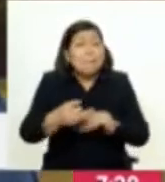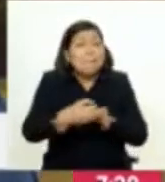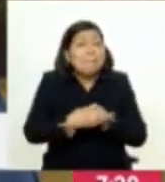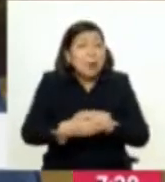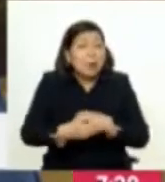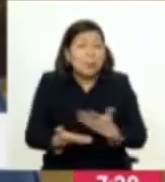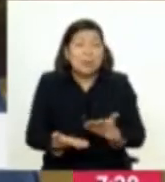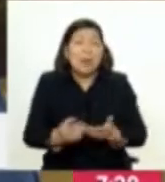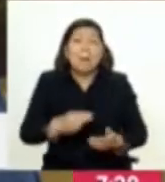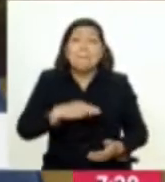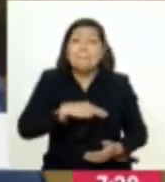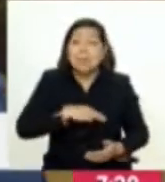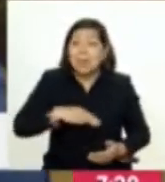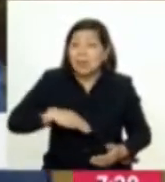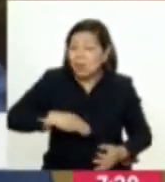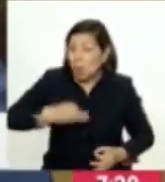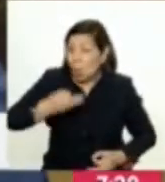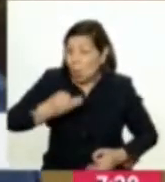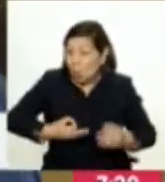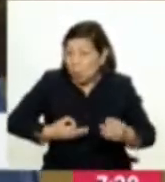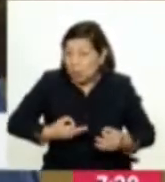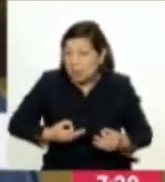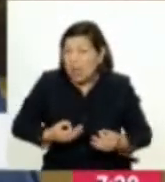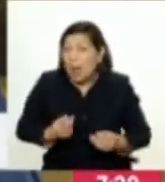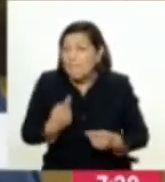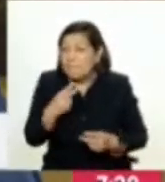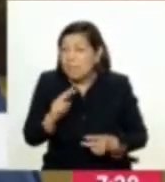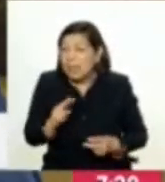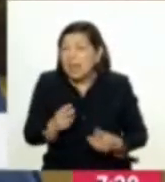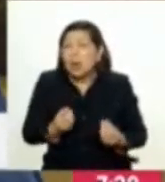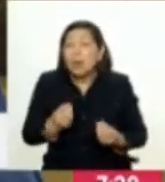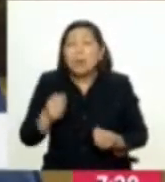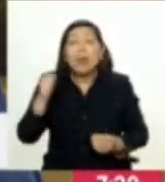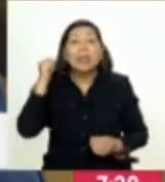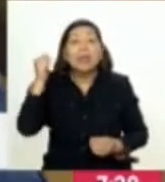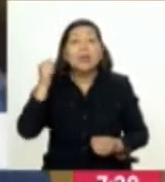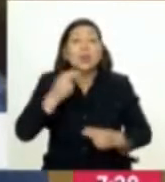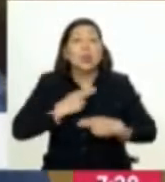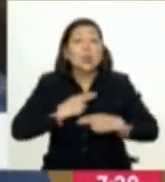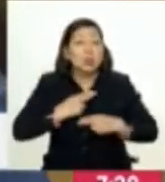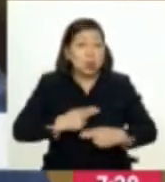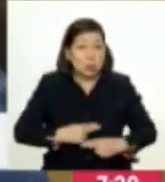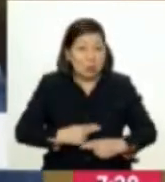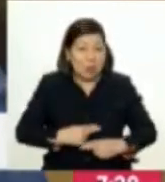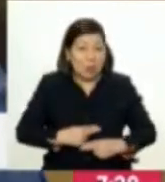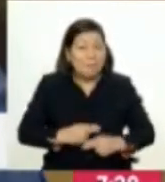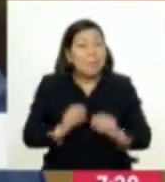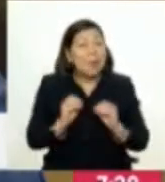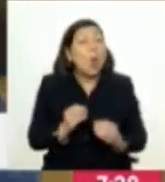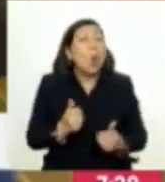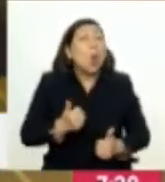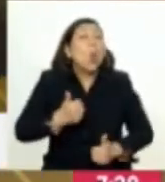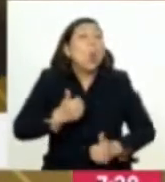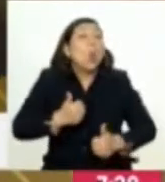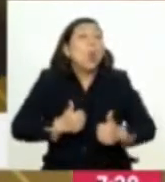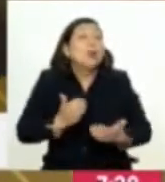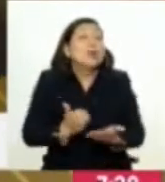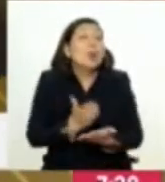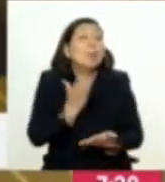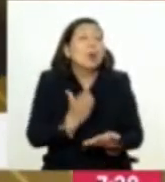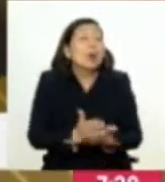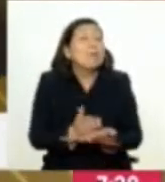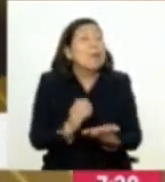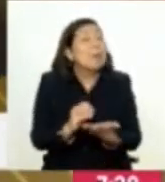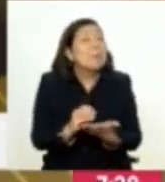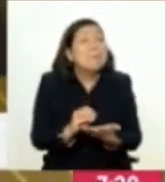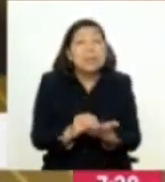país con el Ministerio de Justicia para ver la situación de derechos humanos en el país y para ver cuáles son esos problemas